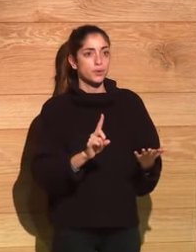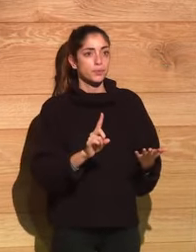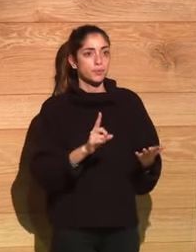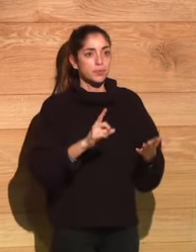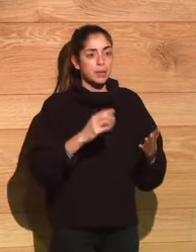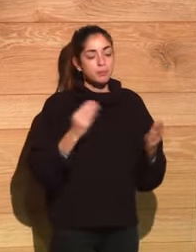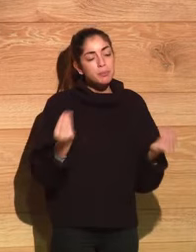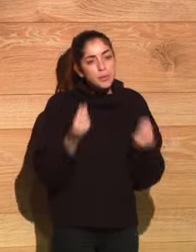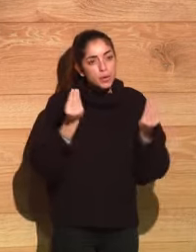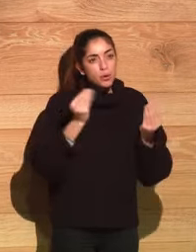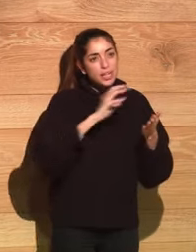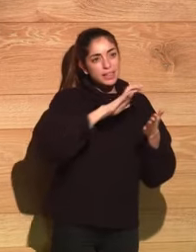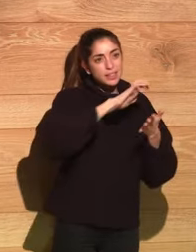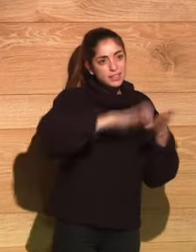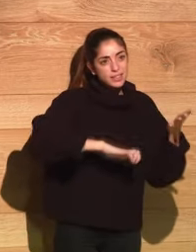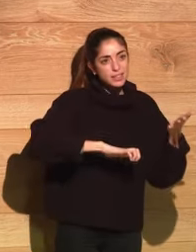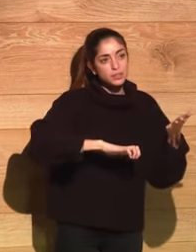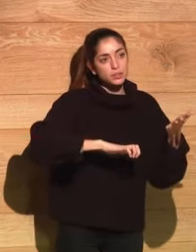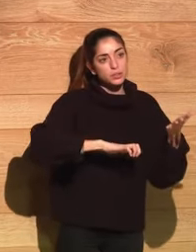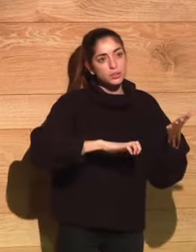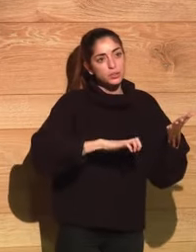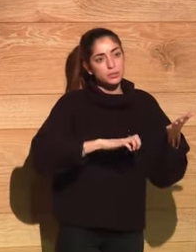textos que